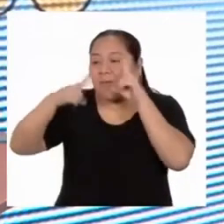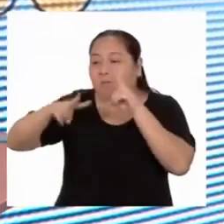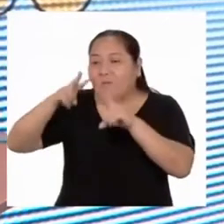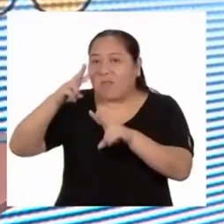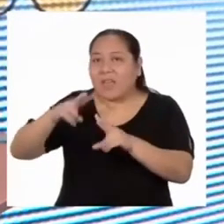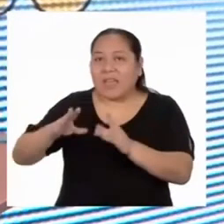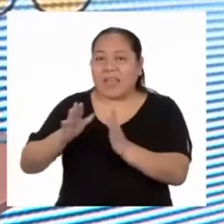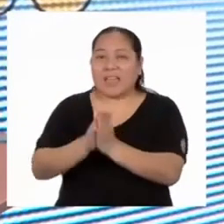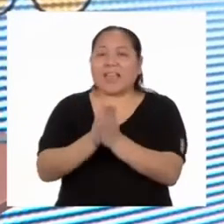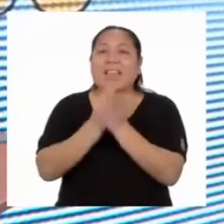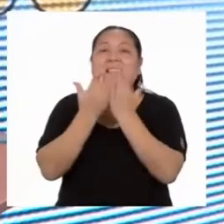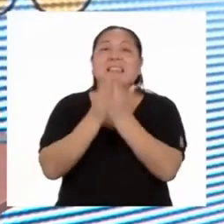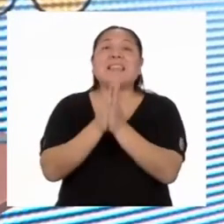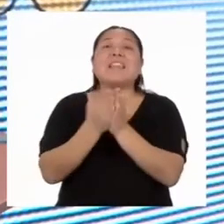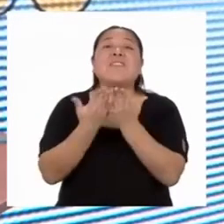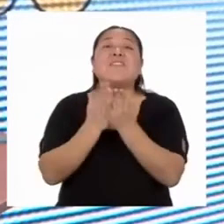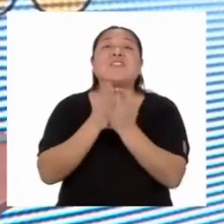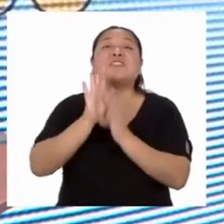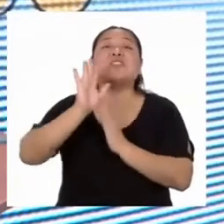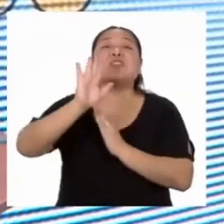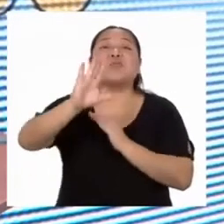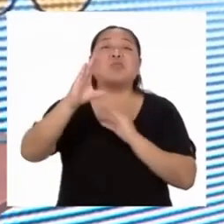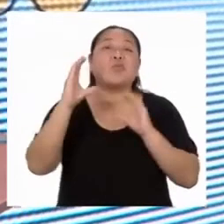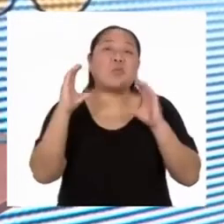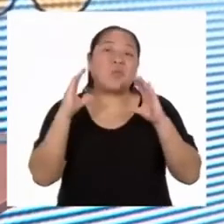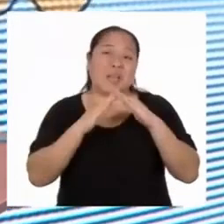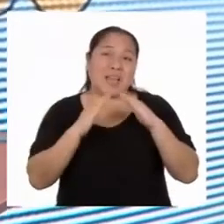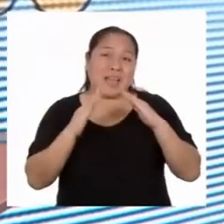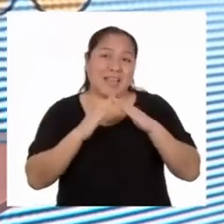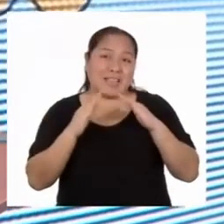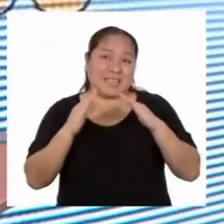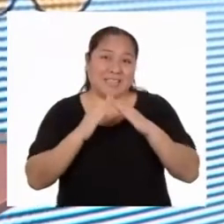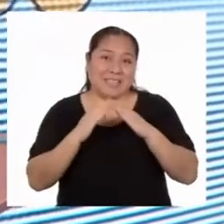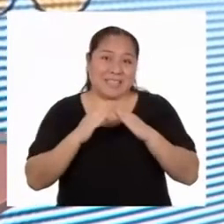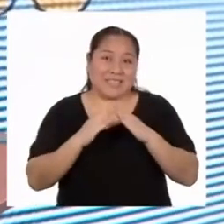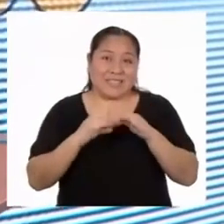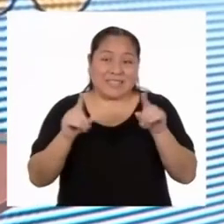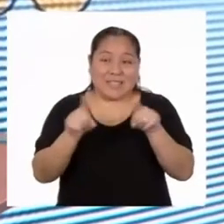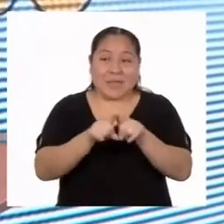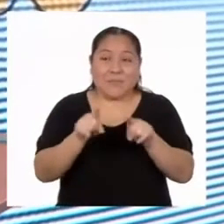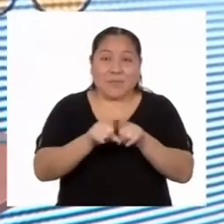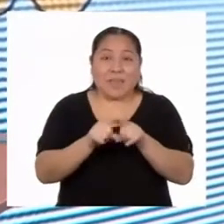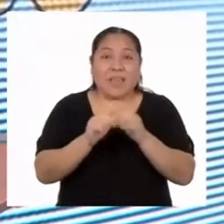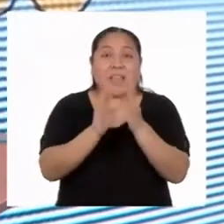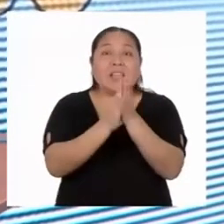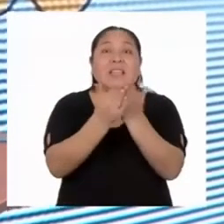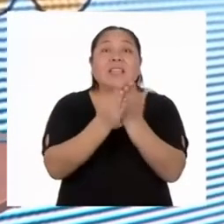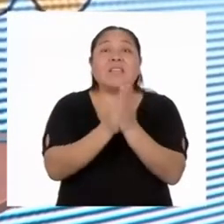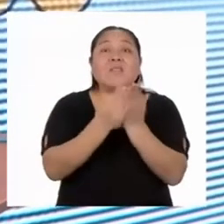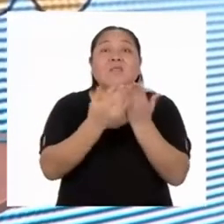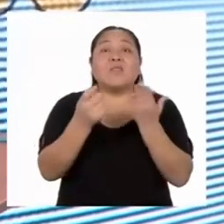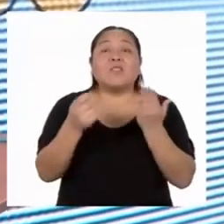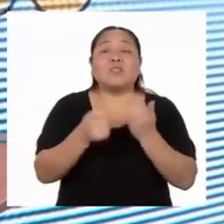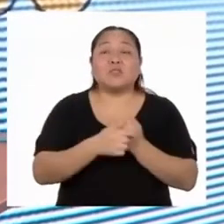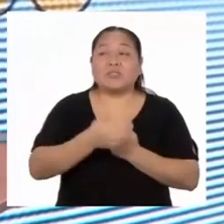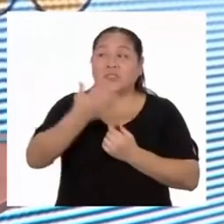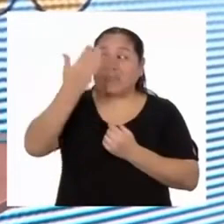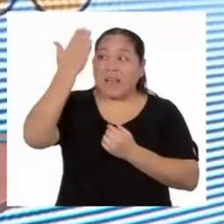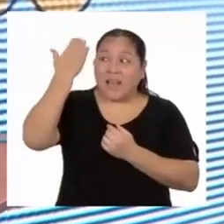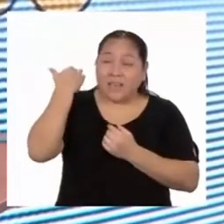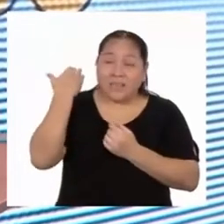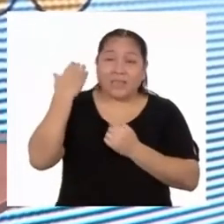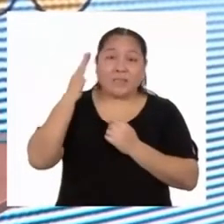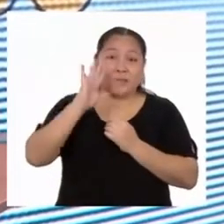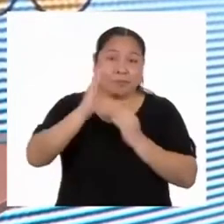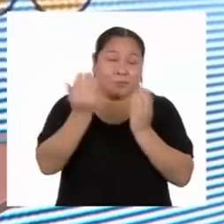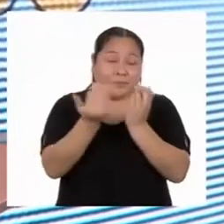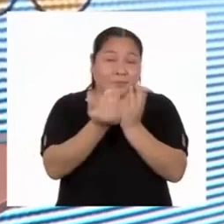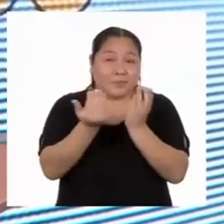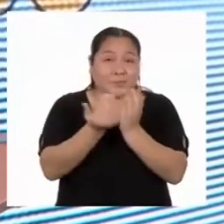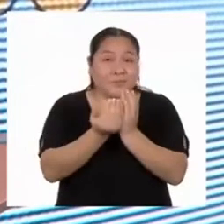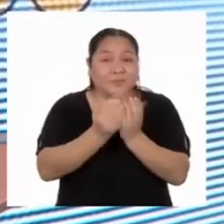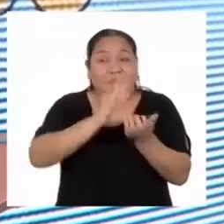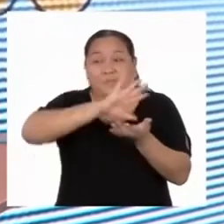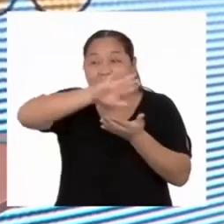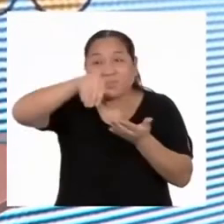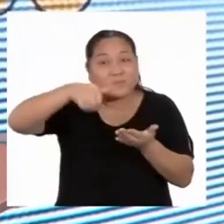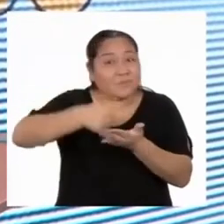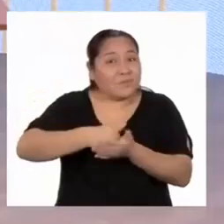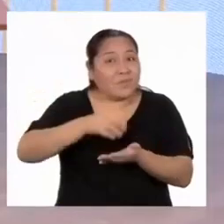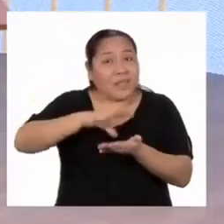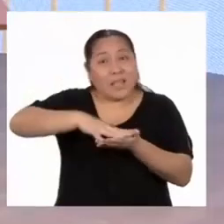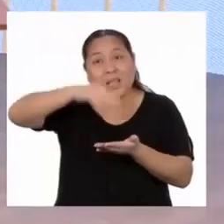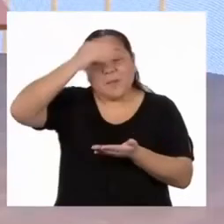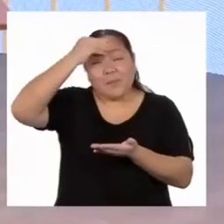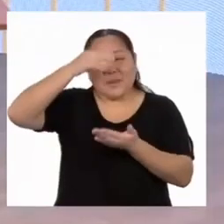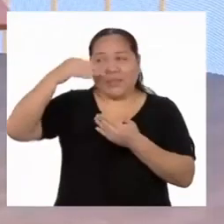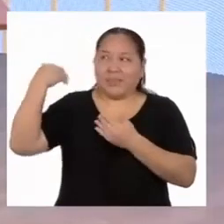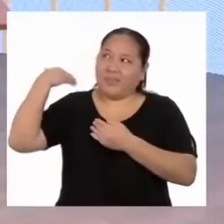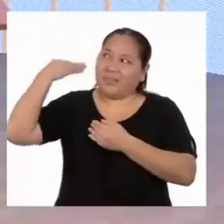los libros de tu casa, incluyendo tus anteriores libros de la escuela y todo lo